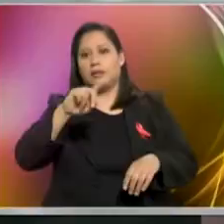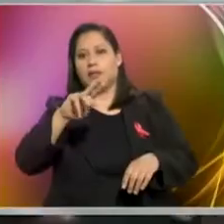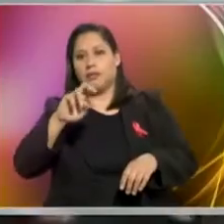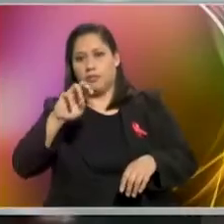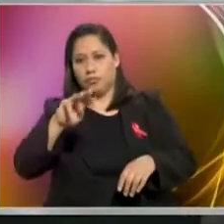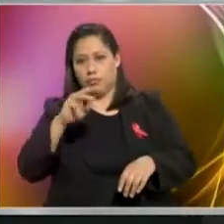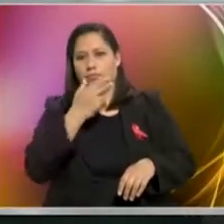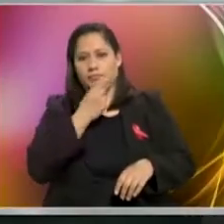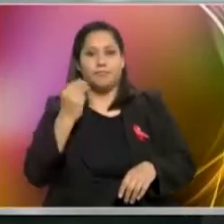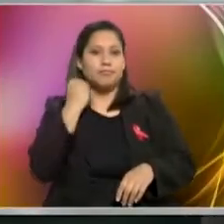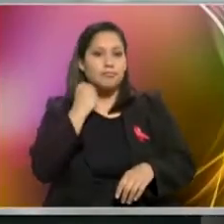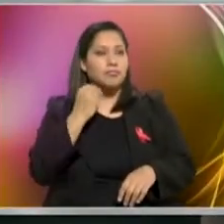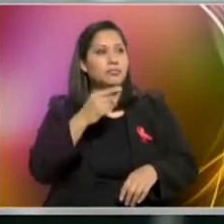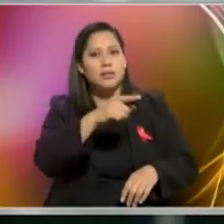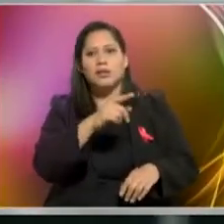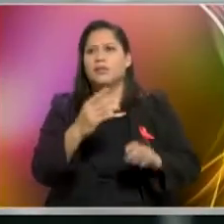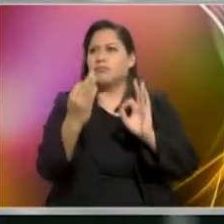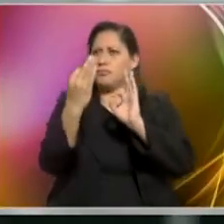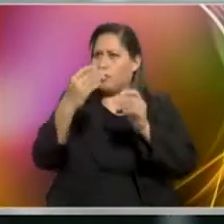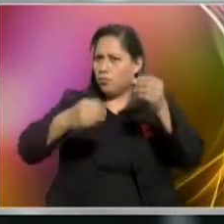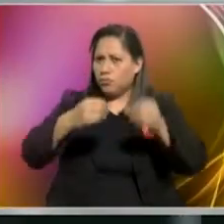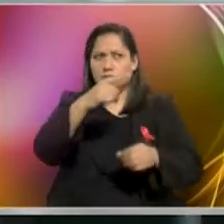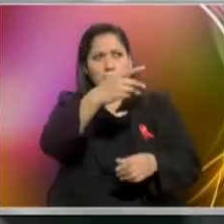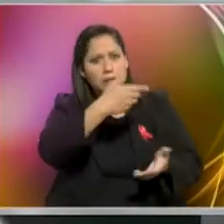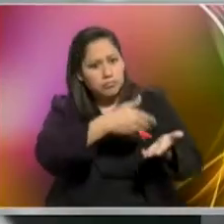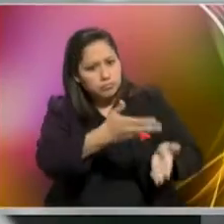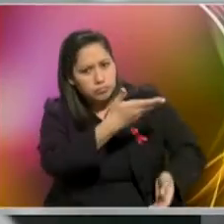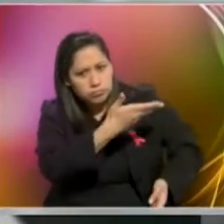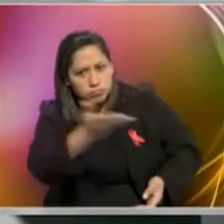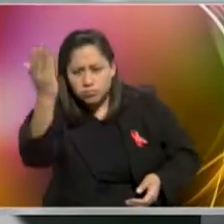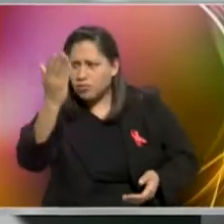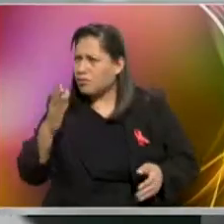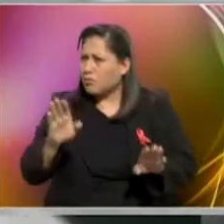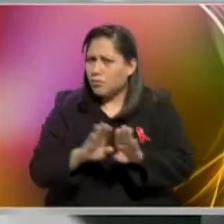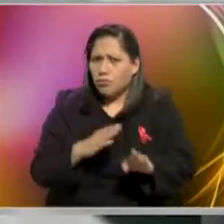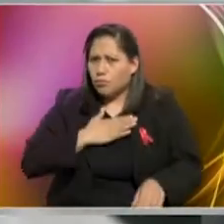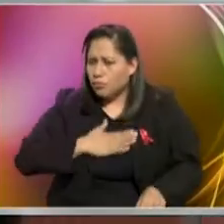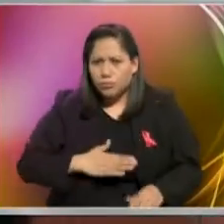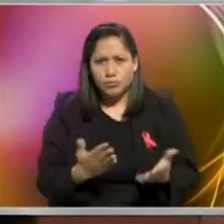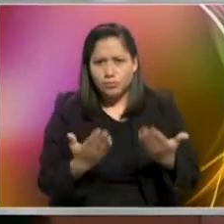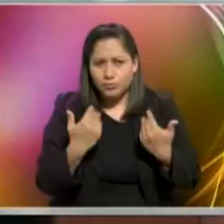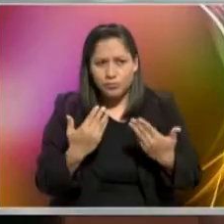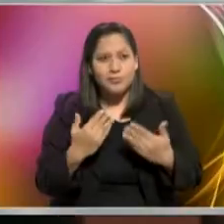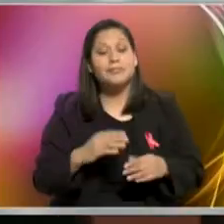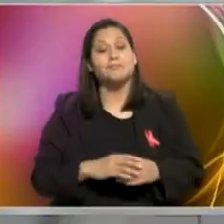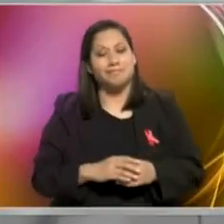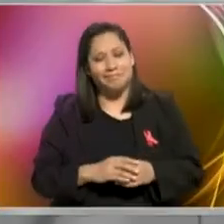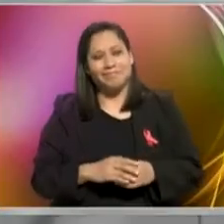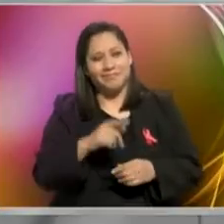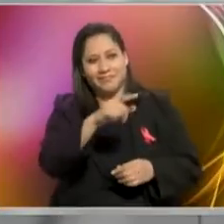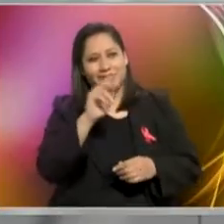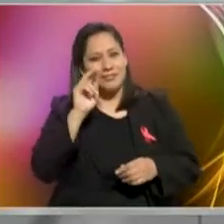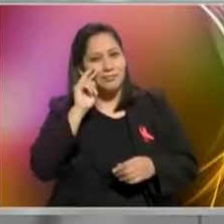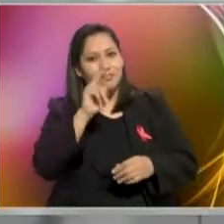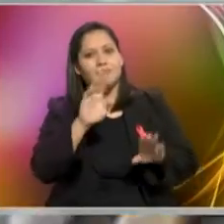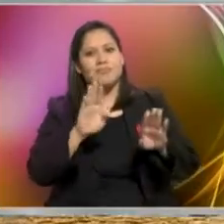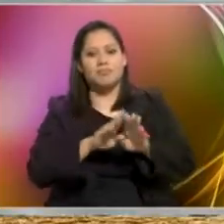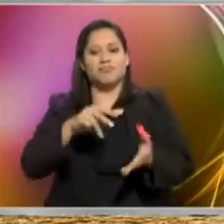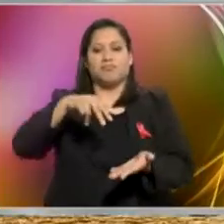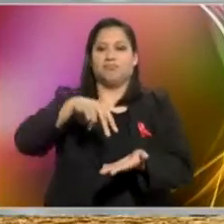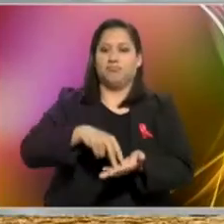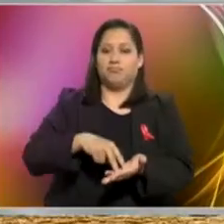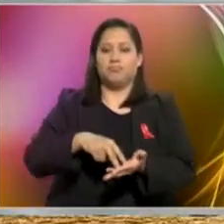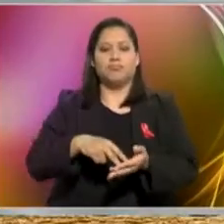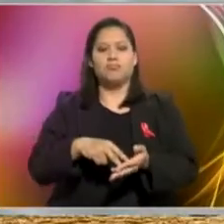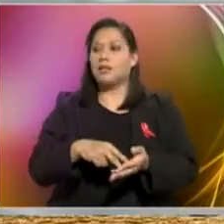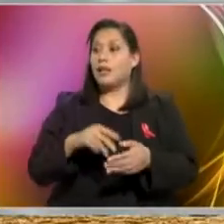abogado, y pues lleva a juicio a la firma porque dice, me están despidiendo de manera injustificada. Sí. Sí. Y ahí vemos cómo en el estrado la gente